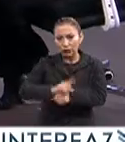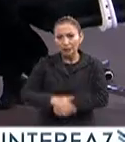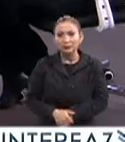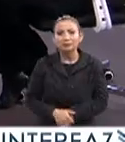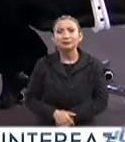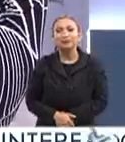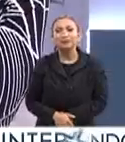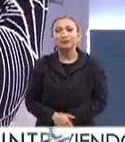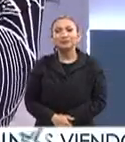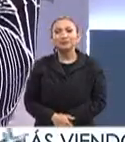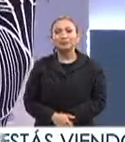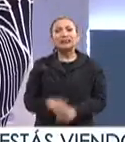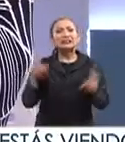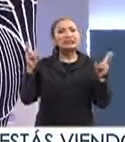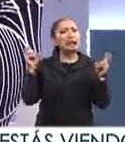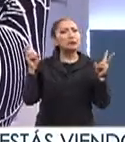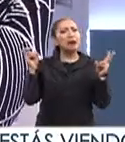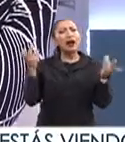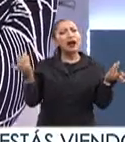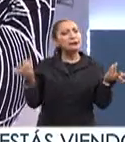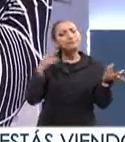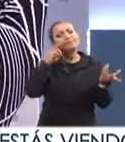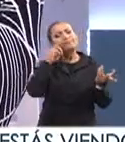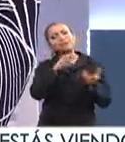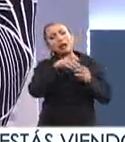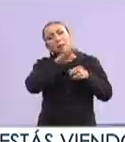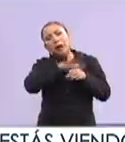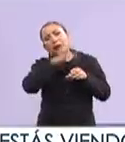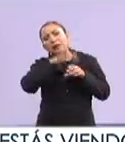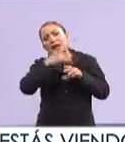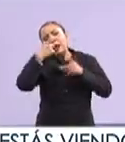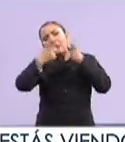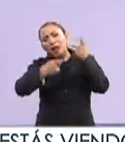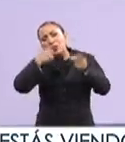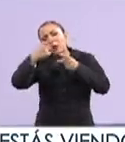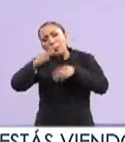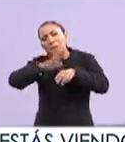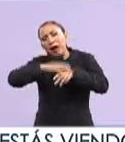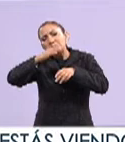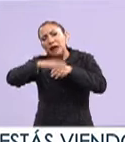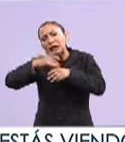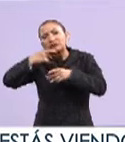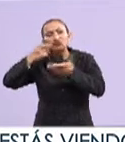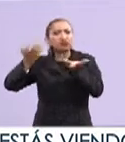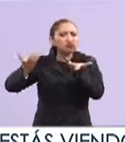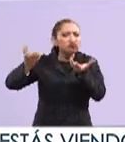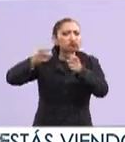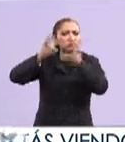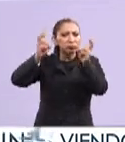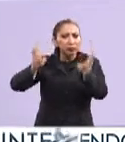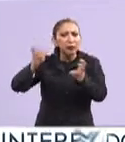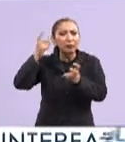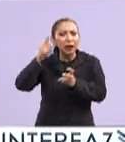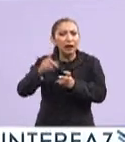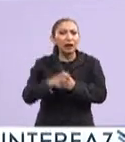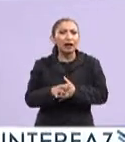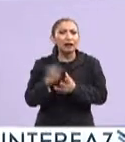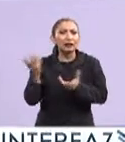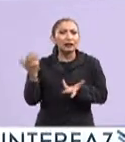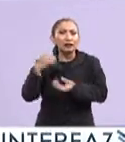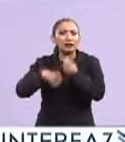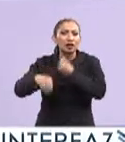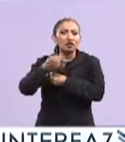Buenos días, Ana. Un tema que ha venido, creo yo, creciendo, desarrollándose, sustentándose, bueno, para la redundancia de